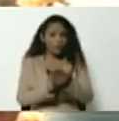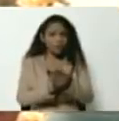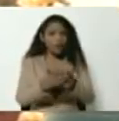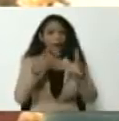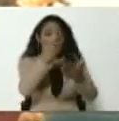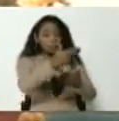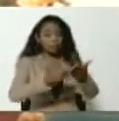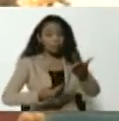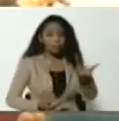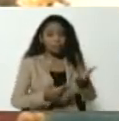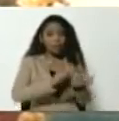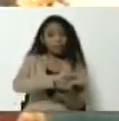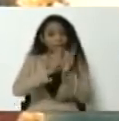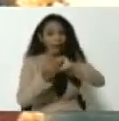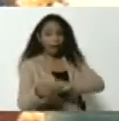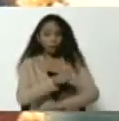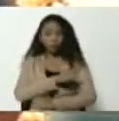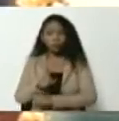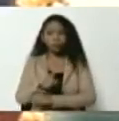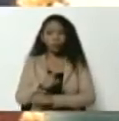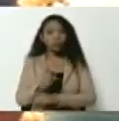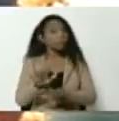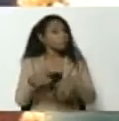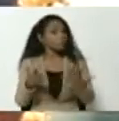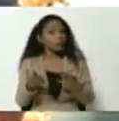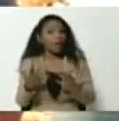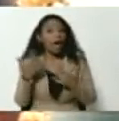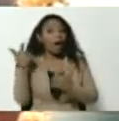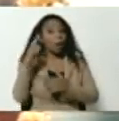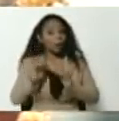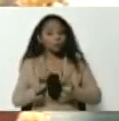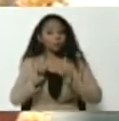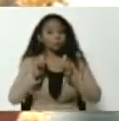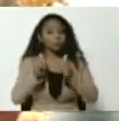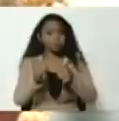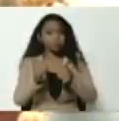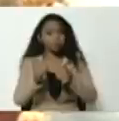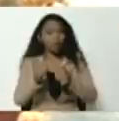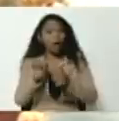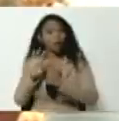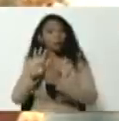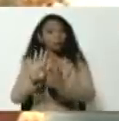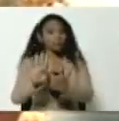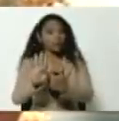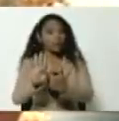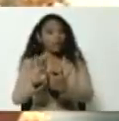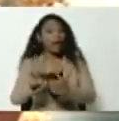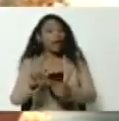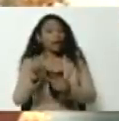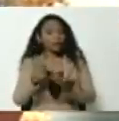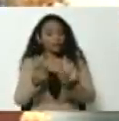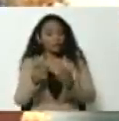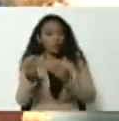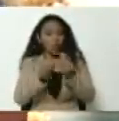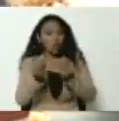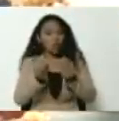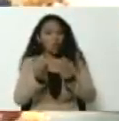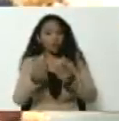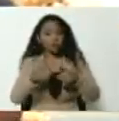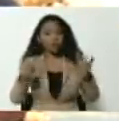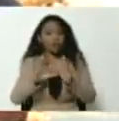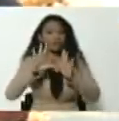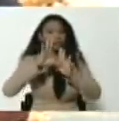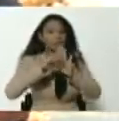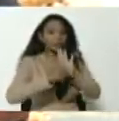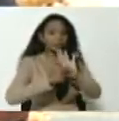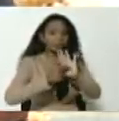expediente del cambio de régimen, pues están empezando a mostrar las costuras gigantescas del robo